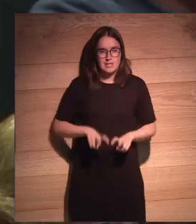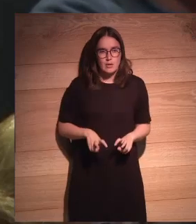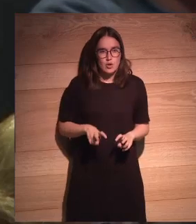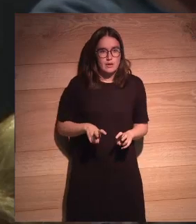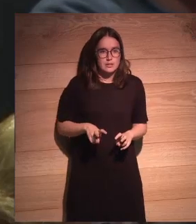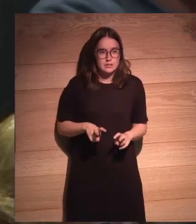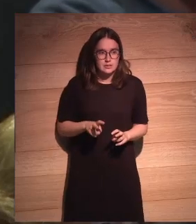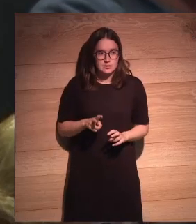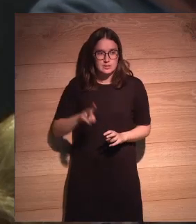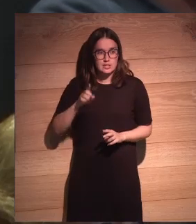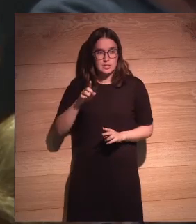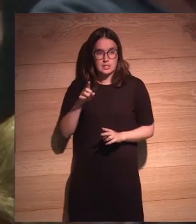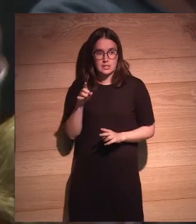investigadores